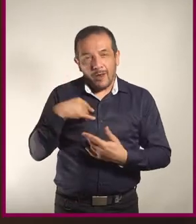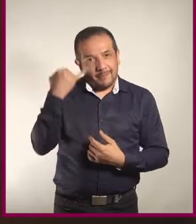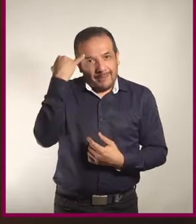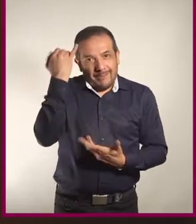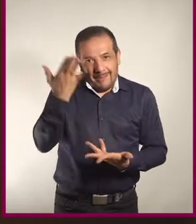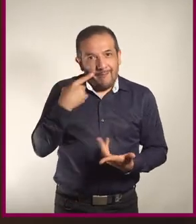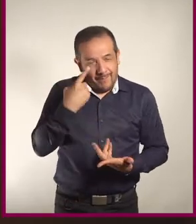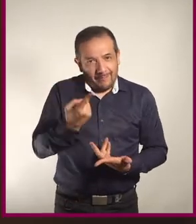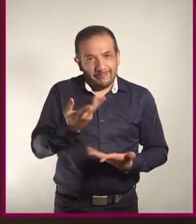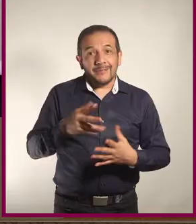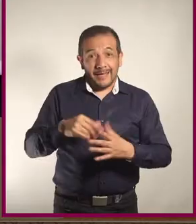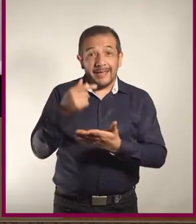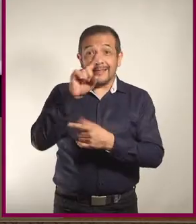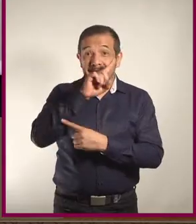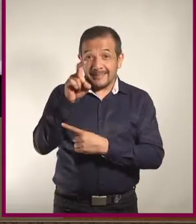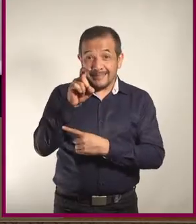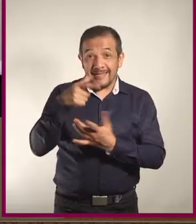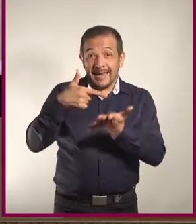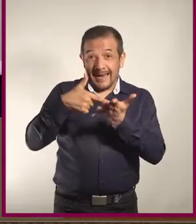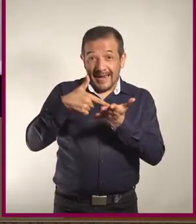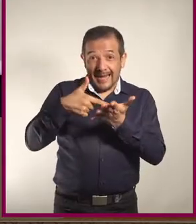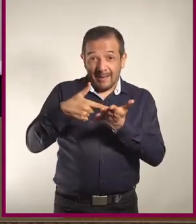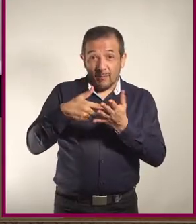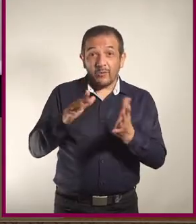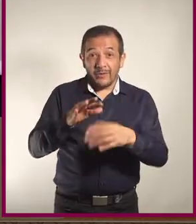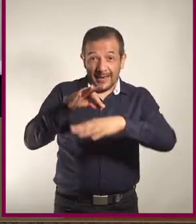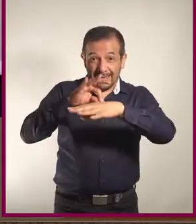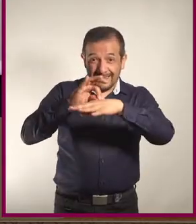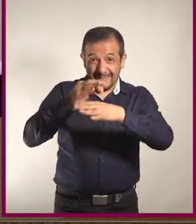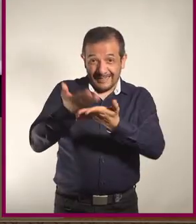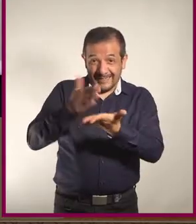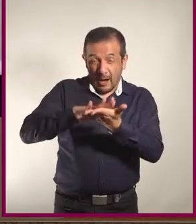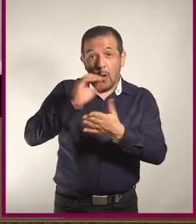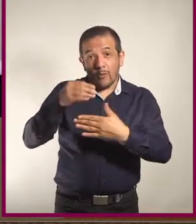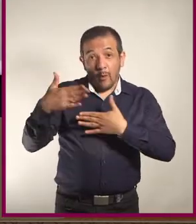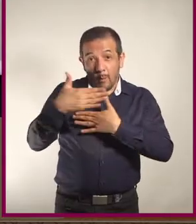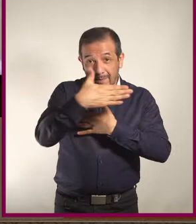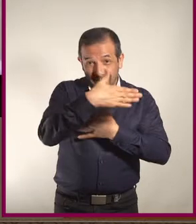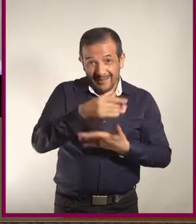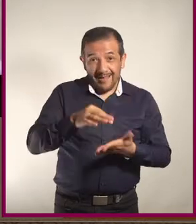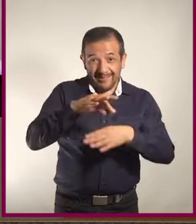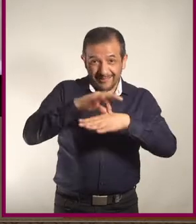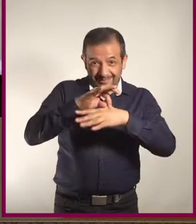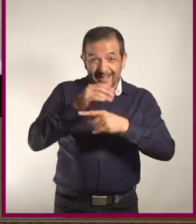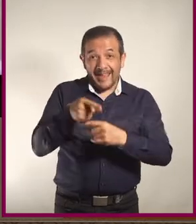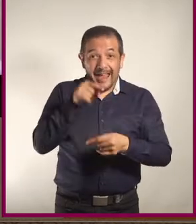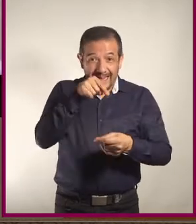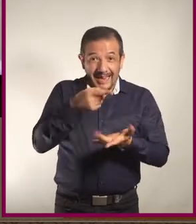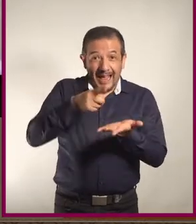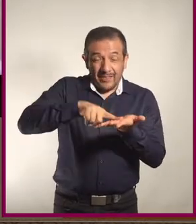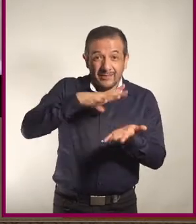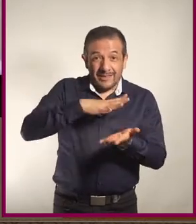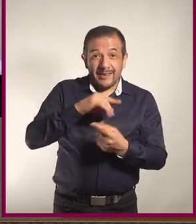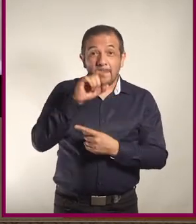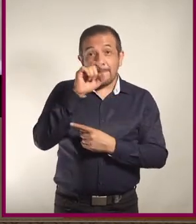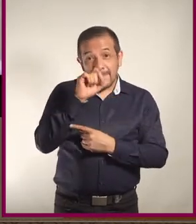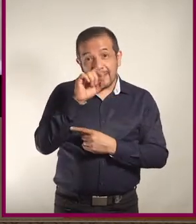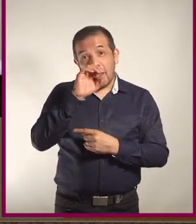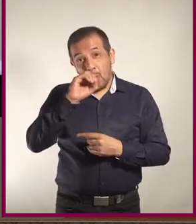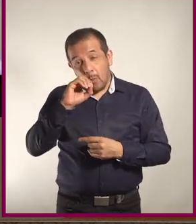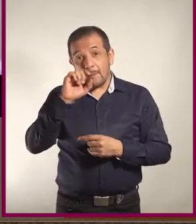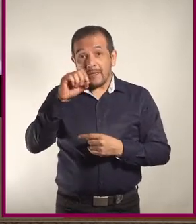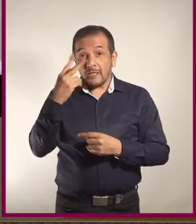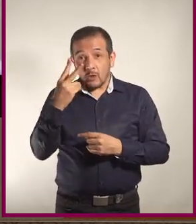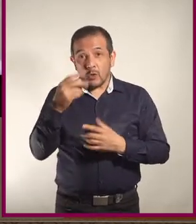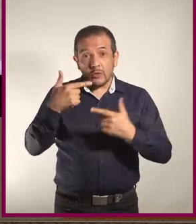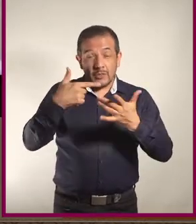Entonces, para que te des una idea, 100 gramos de un bistec, vamos a decir, o de un pescado, contiene alrededor de 20 a 22